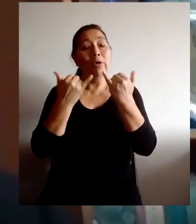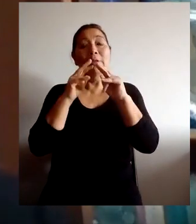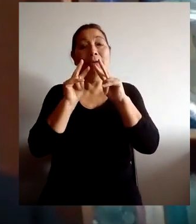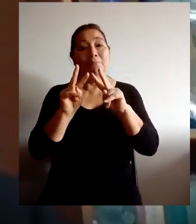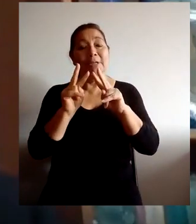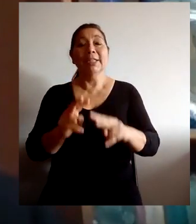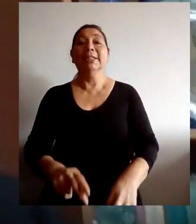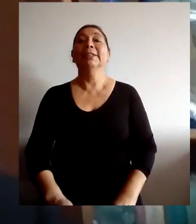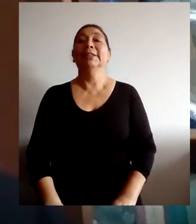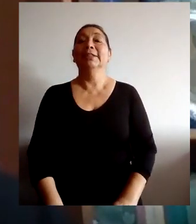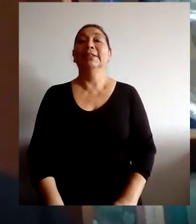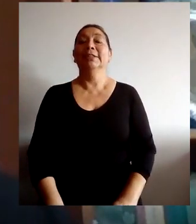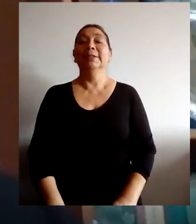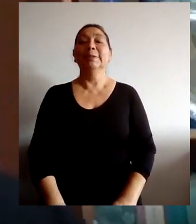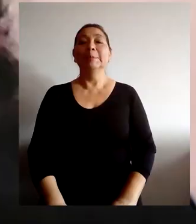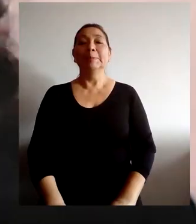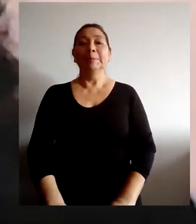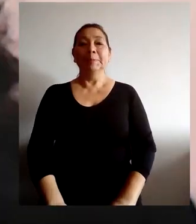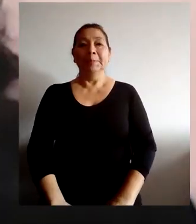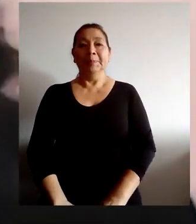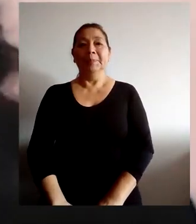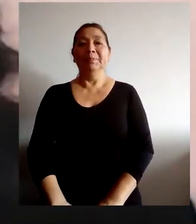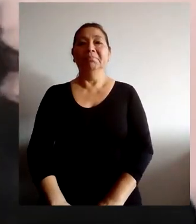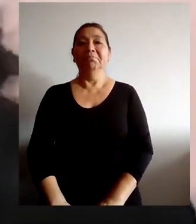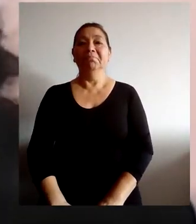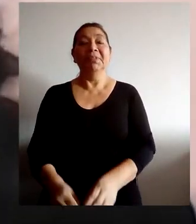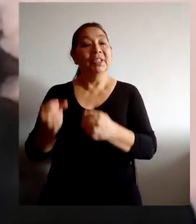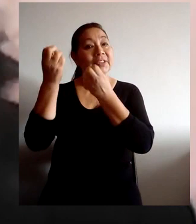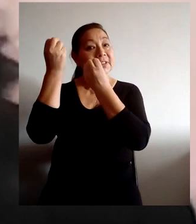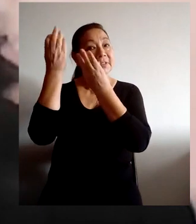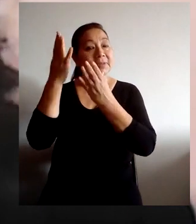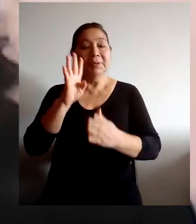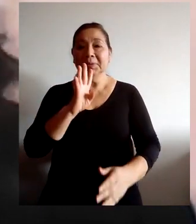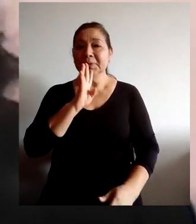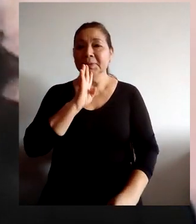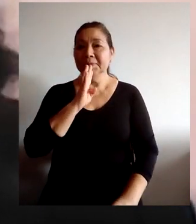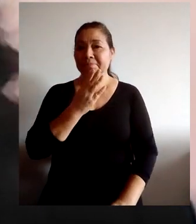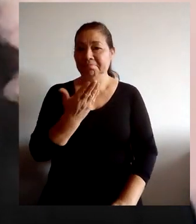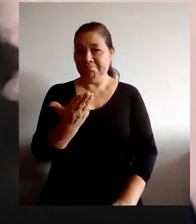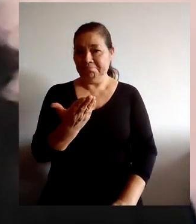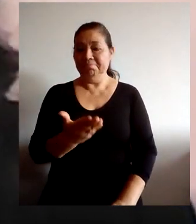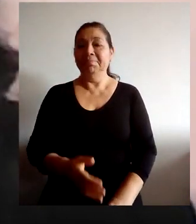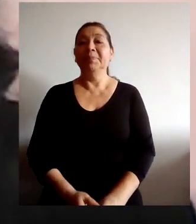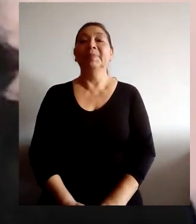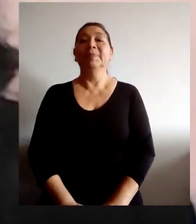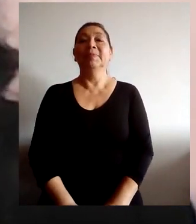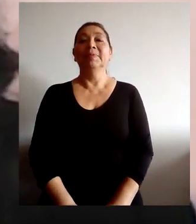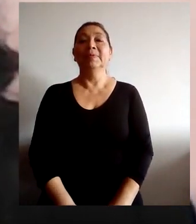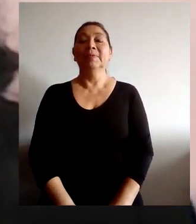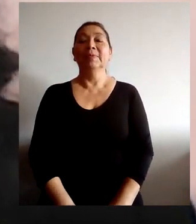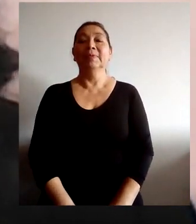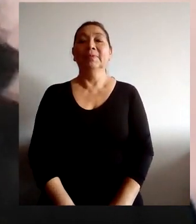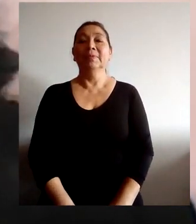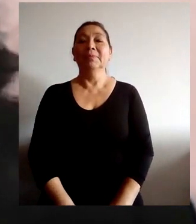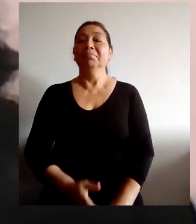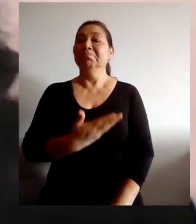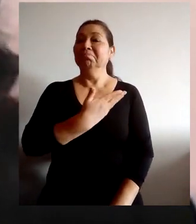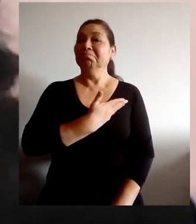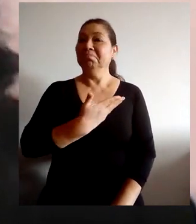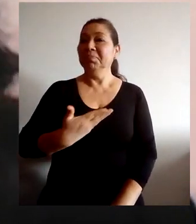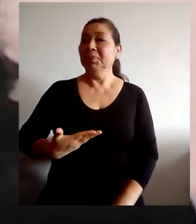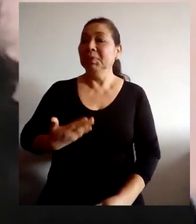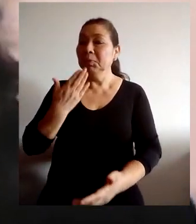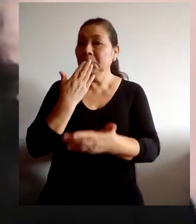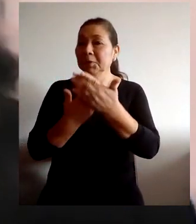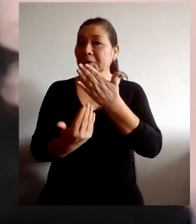relatora. Señor presidente, muy buenos días. Señores magistrados, muy buenos días. Daré lectura de las causas en las que se han